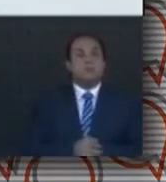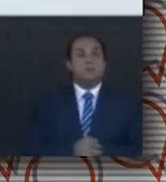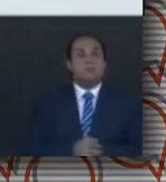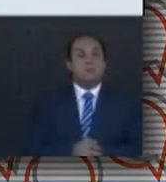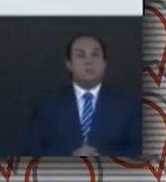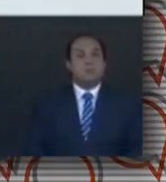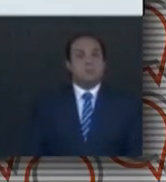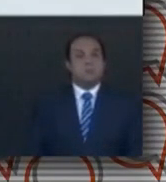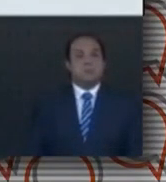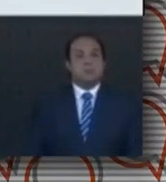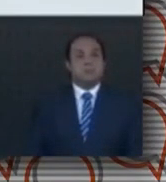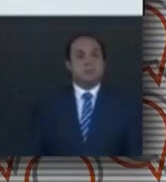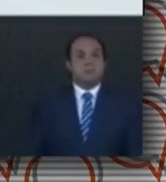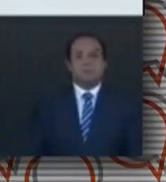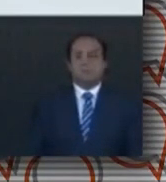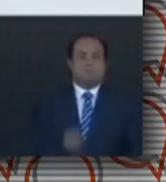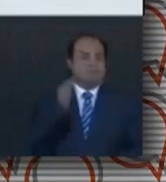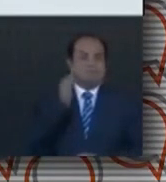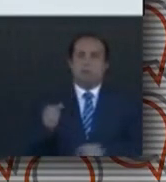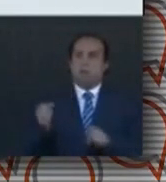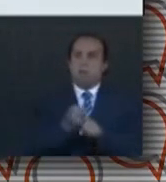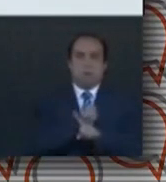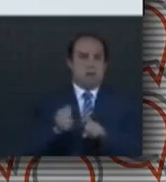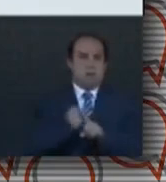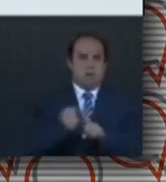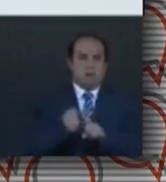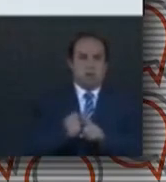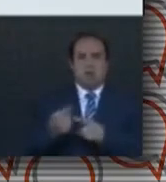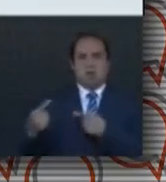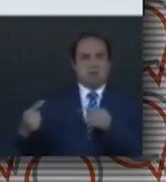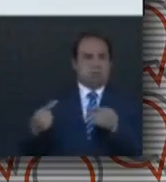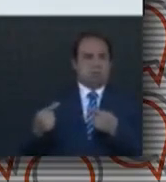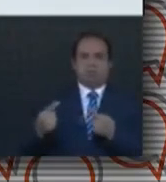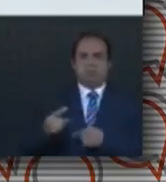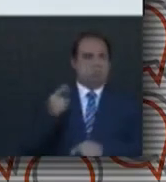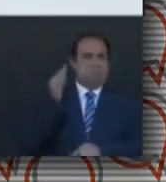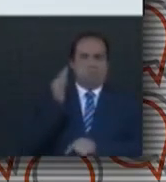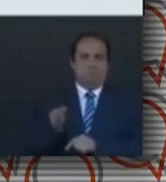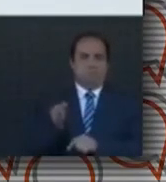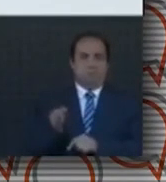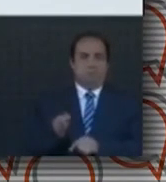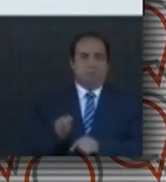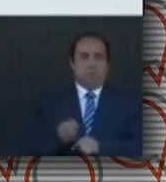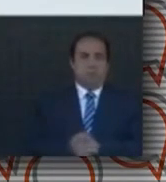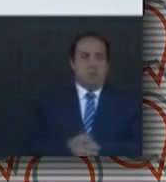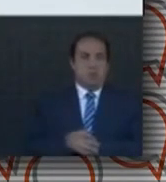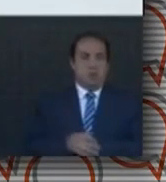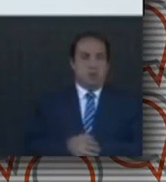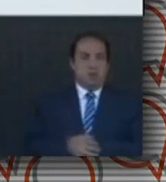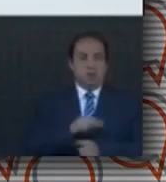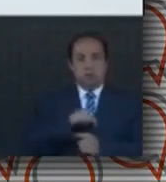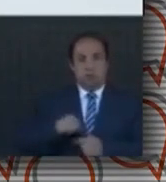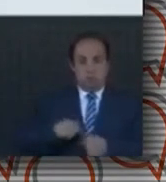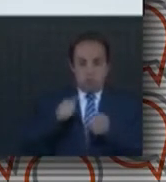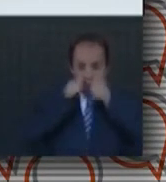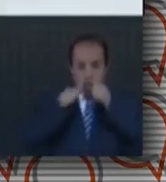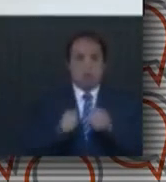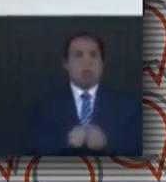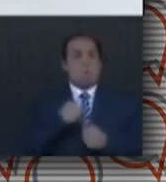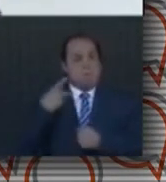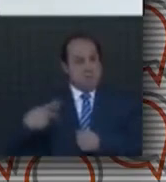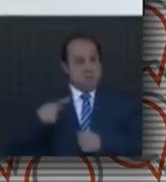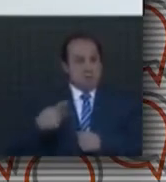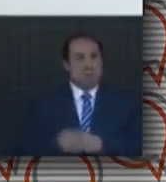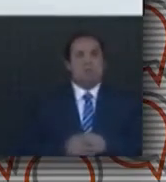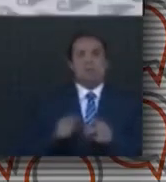condenamos la violencia venga de donde venga. Estamos a sus órdenes para cualquier pregunta. Iniciamos sesión de